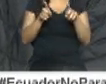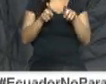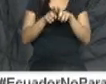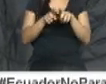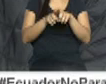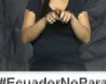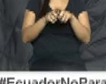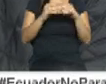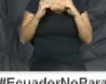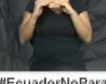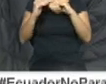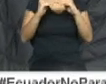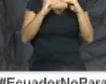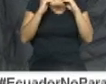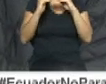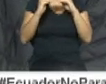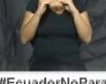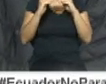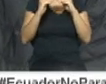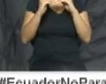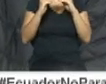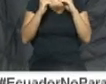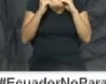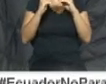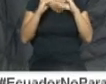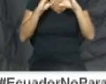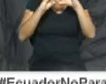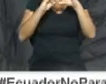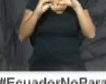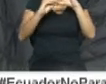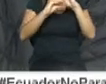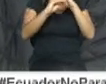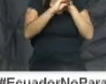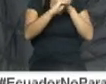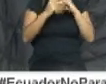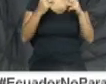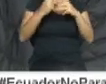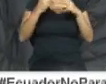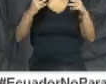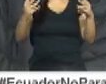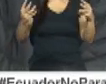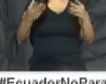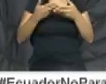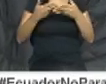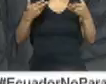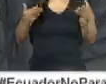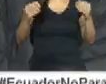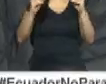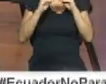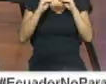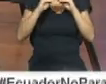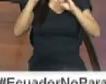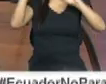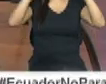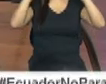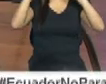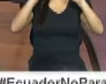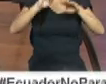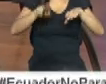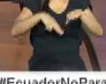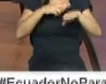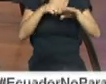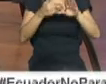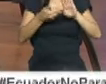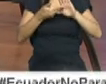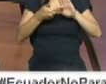digamos, equitativa en repartición de recursos, en establecer un modelo, digamos, mucho más estratégico nacionalista respecto a